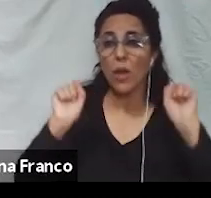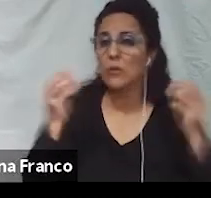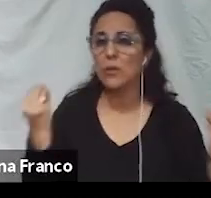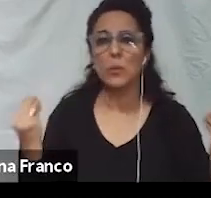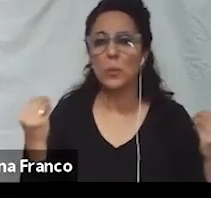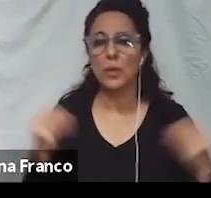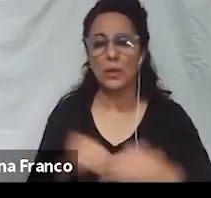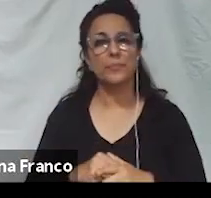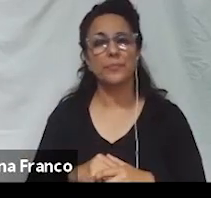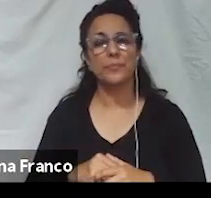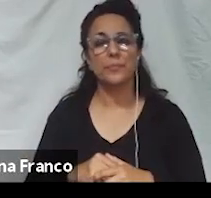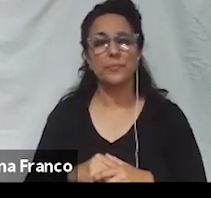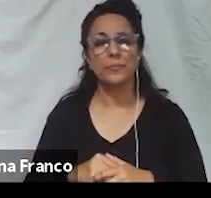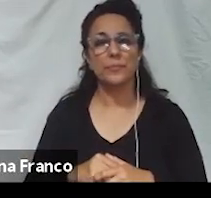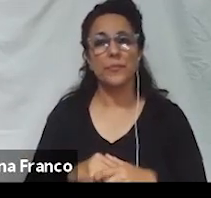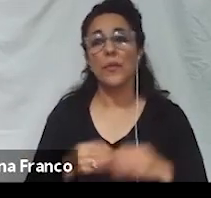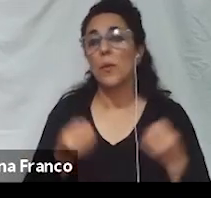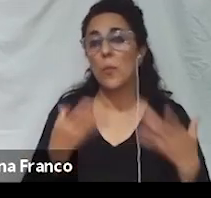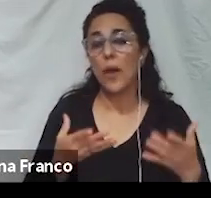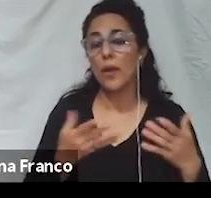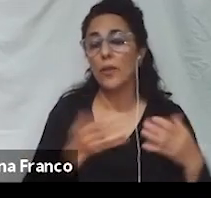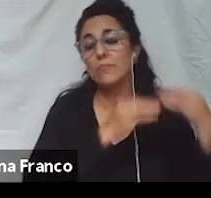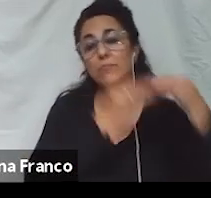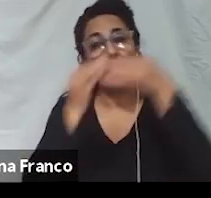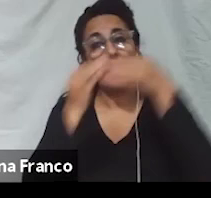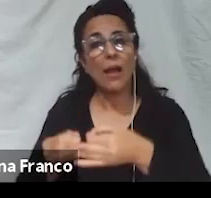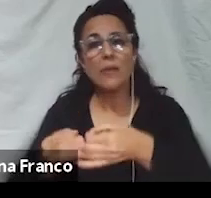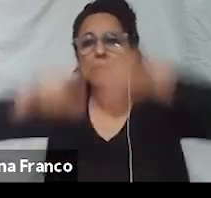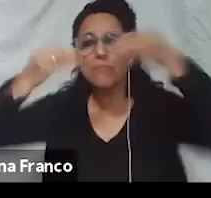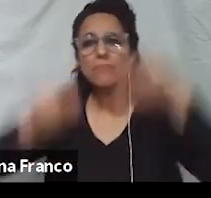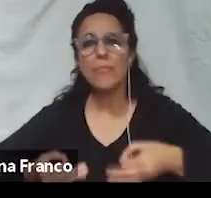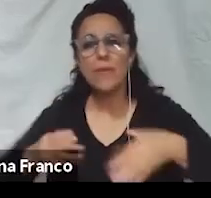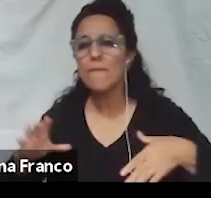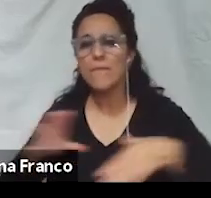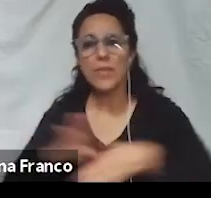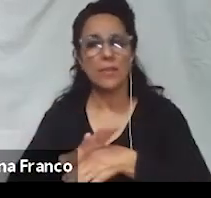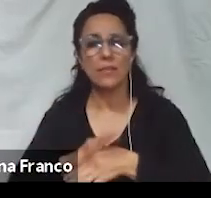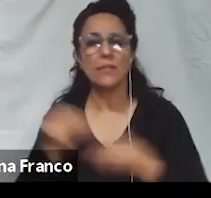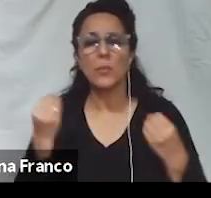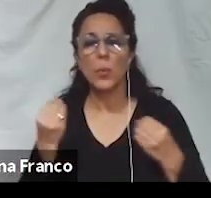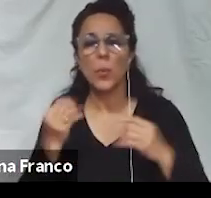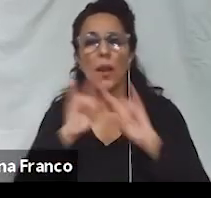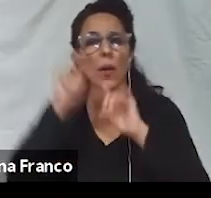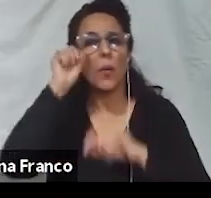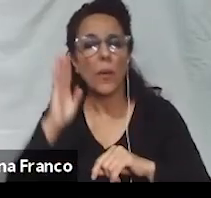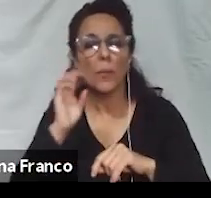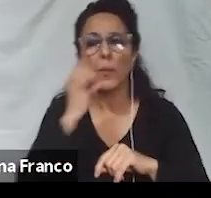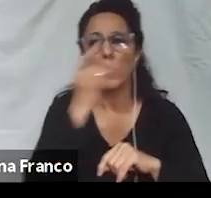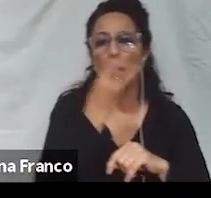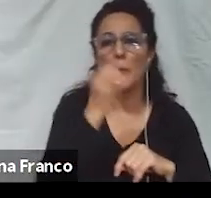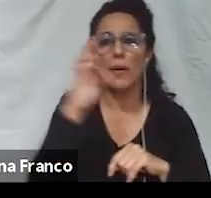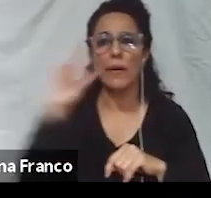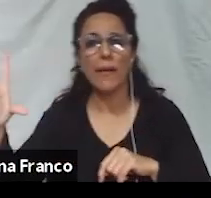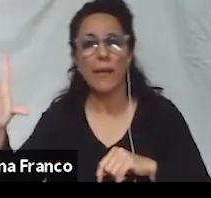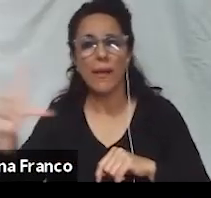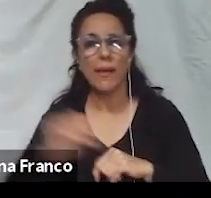bueno, un montón de cosas más. Bueno, también el alcance del sitio web definido, esto es cuáles son las